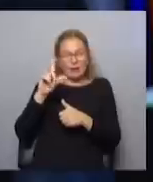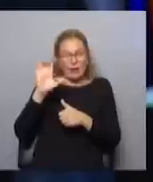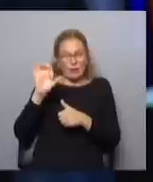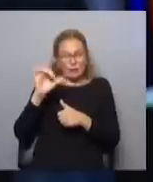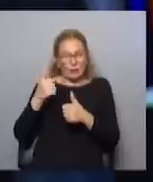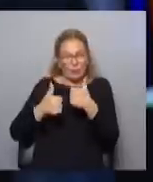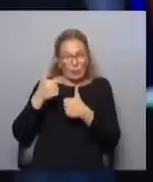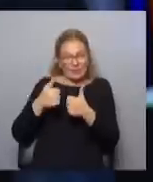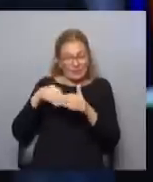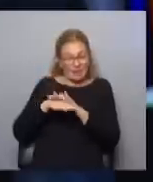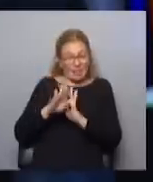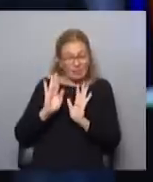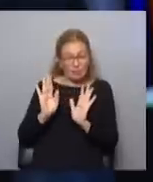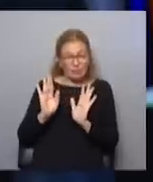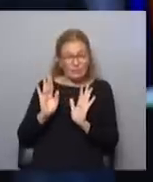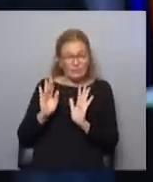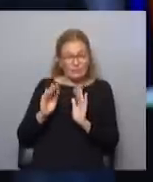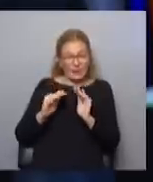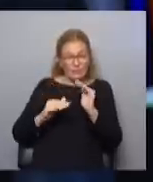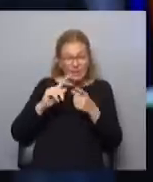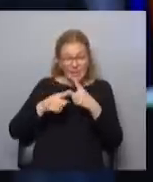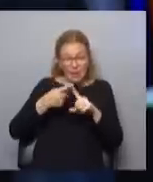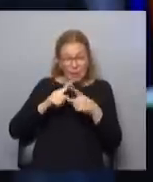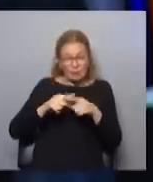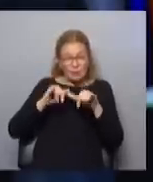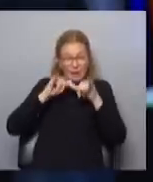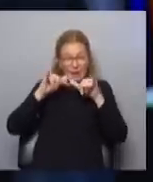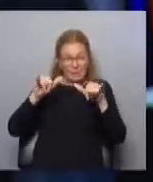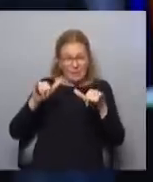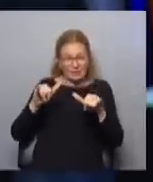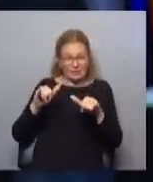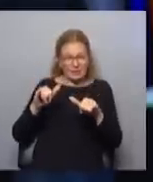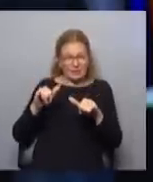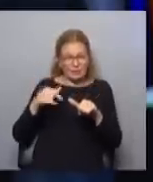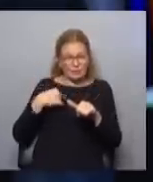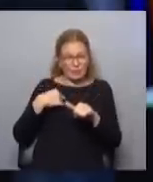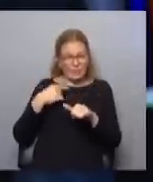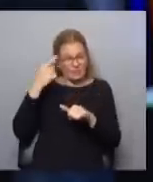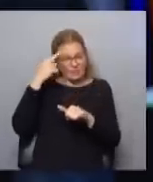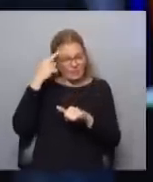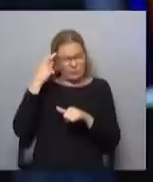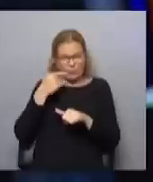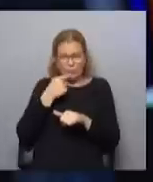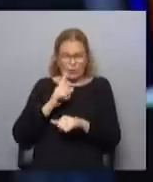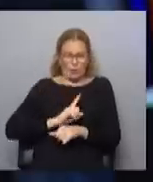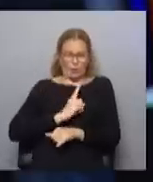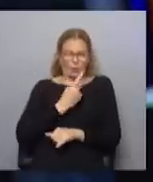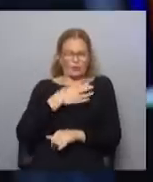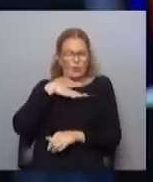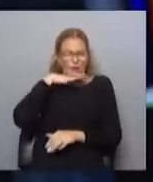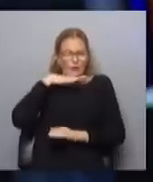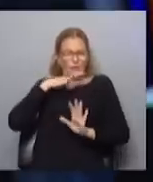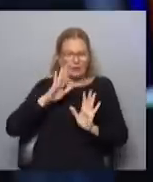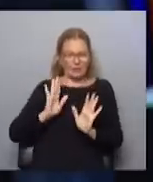competencia interna el nivel de acuerdo para una campaña fue yo creo pineta y lo digo con orgullo canario